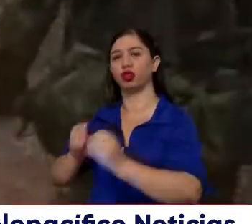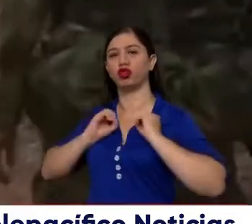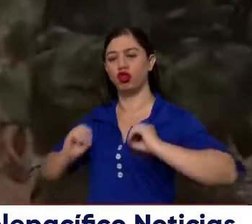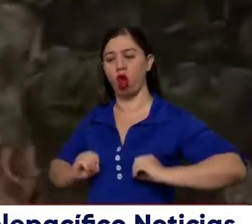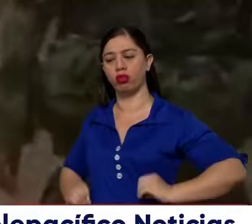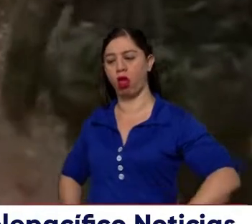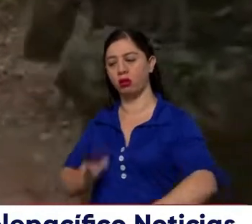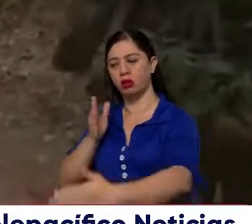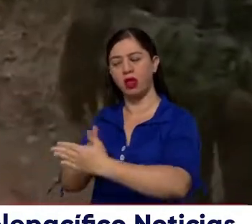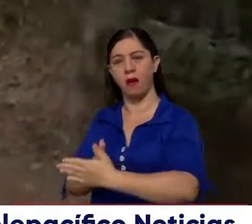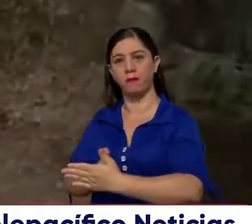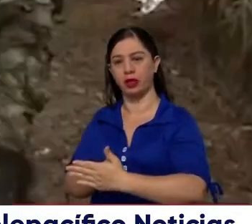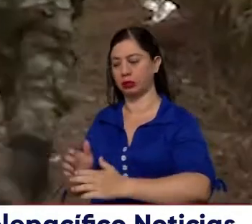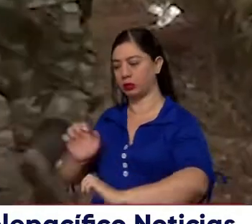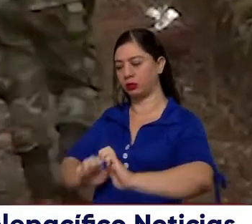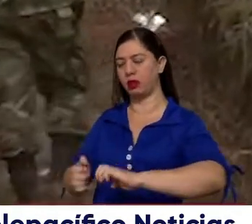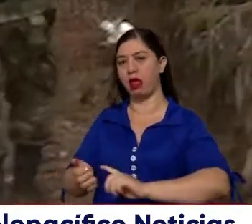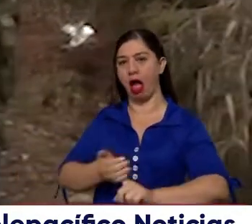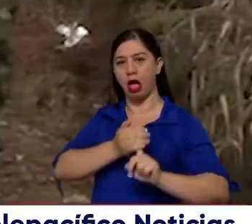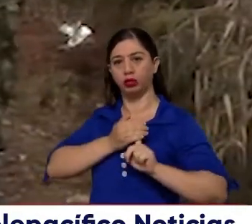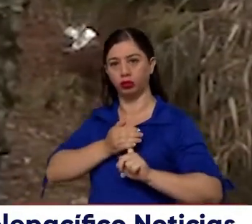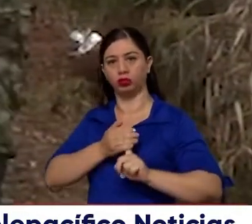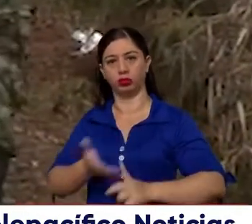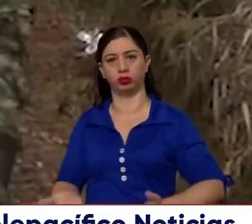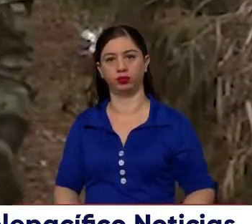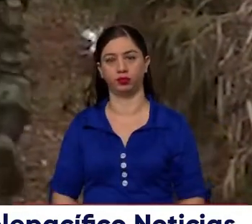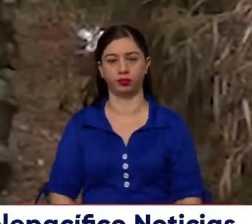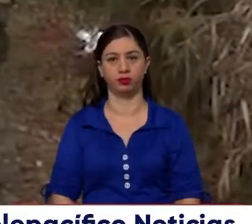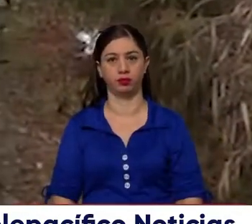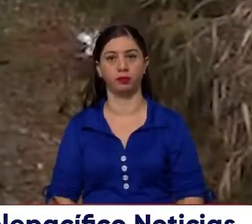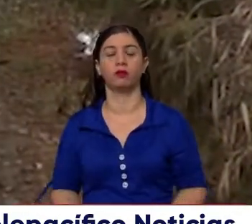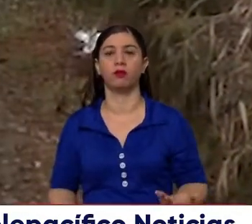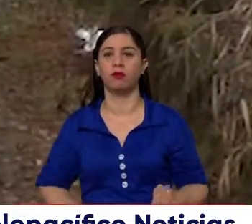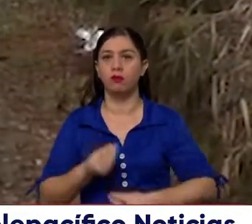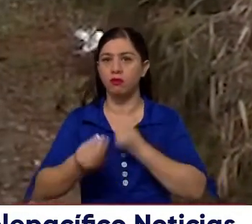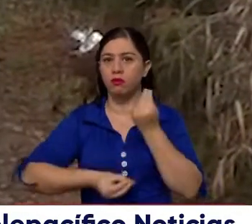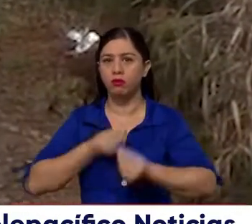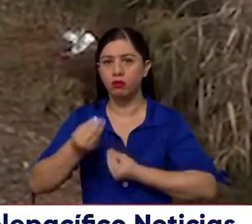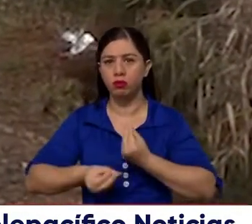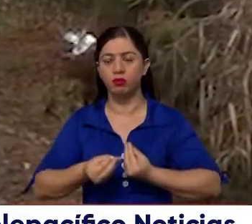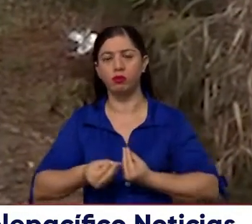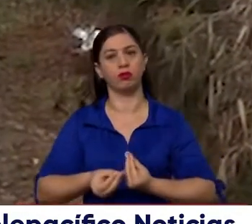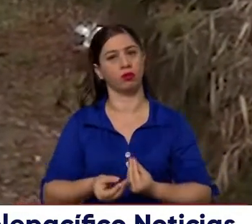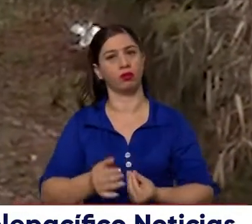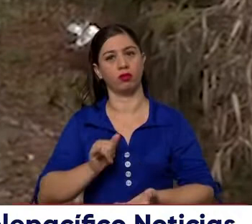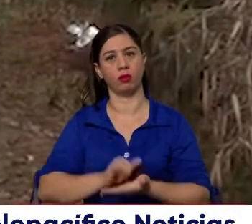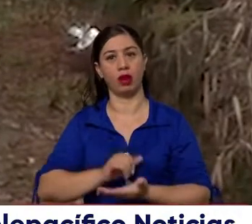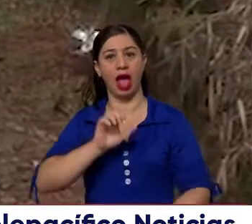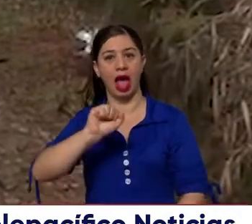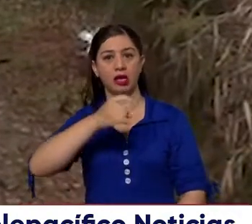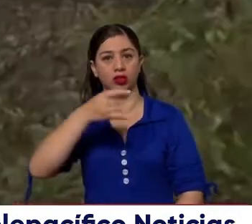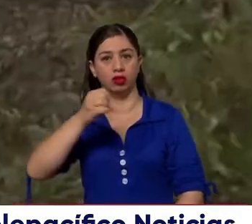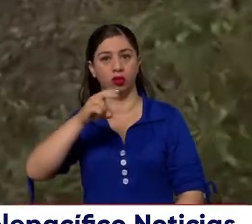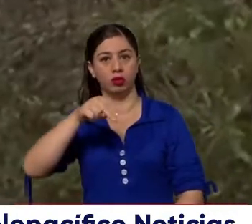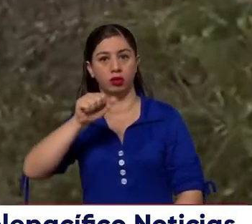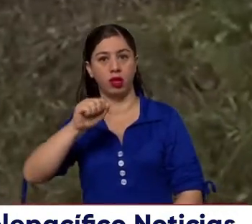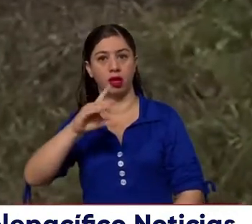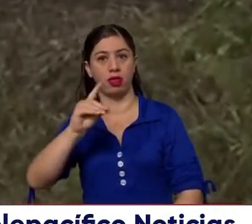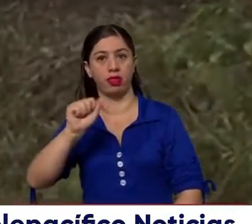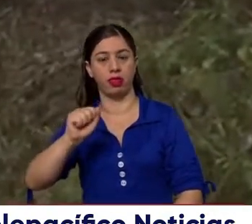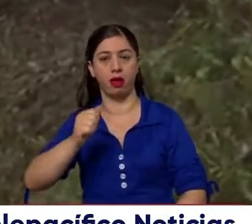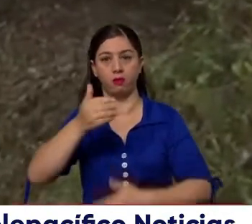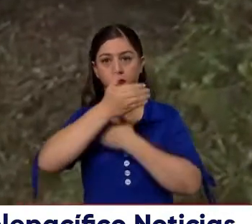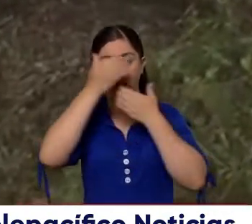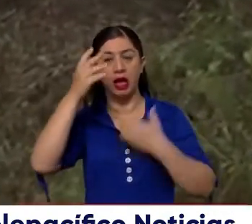intención de limitar el accionar de nuestros soldados como retaliación a ello bajo la figura de la zona los secuestrados